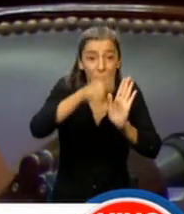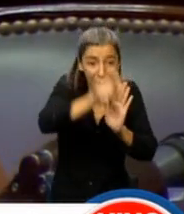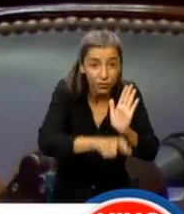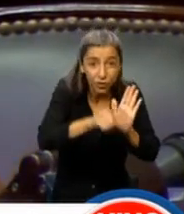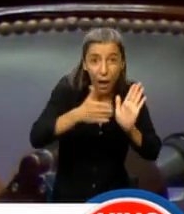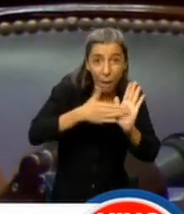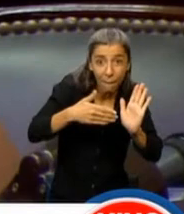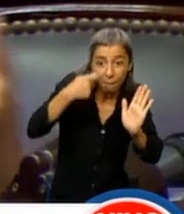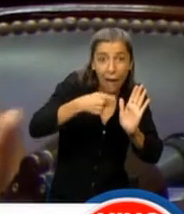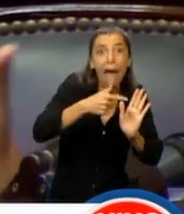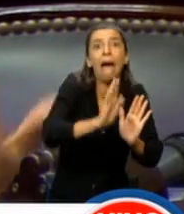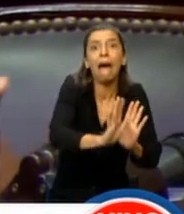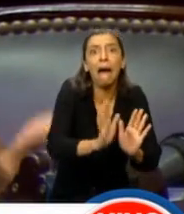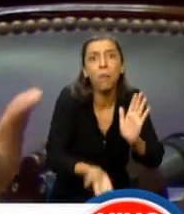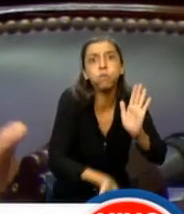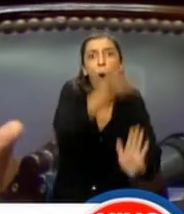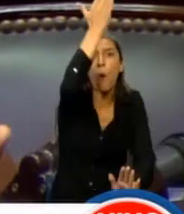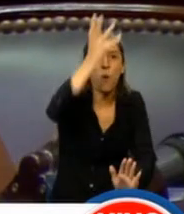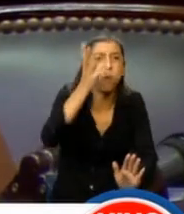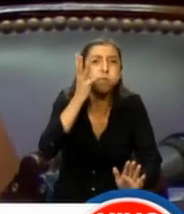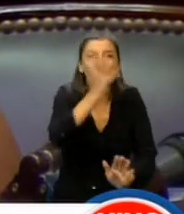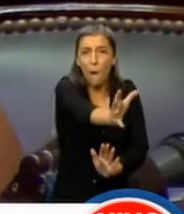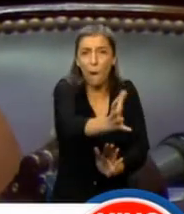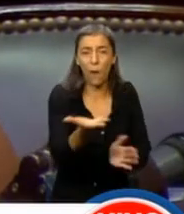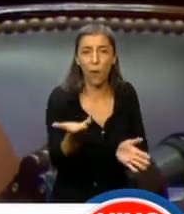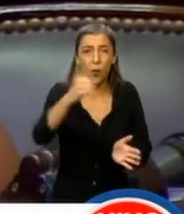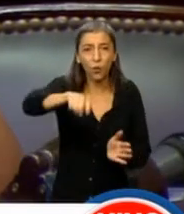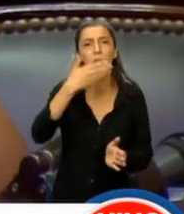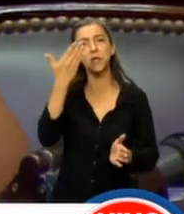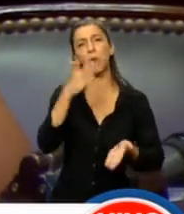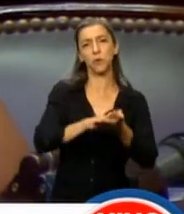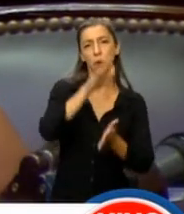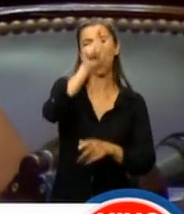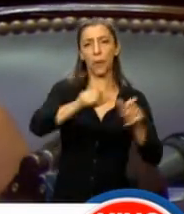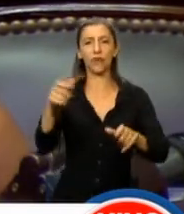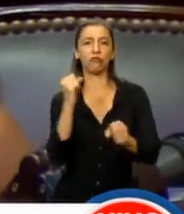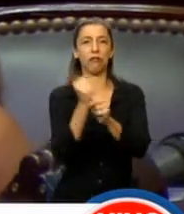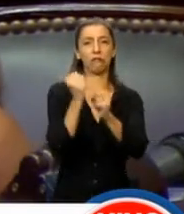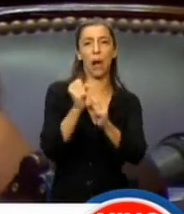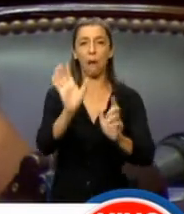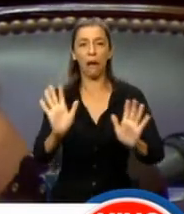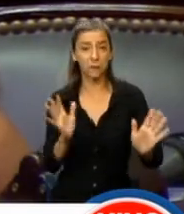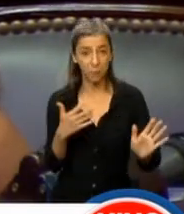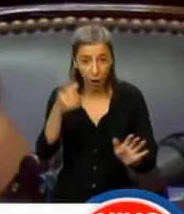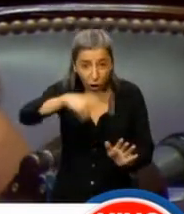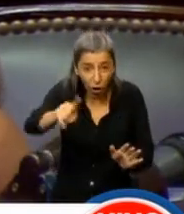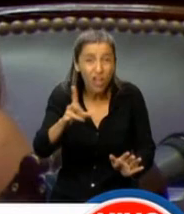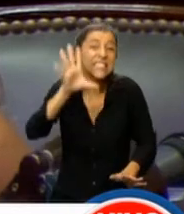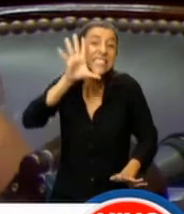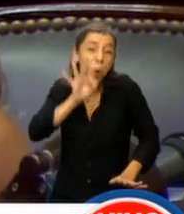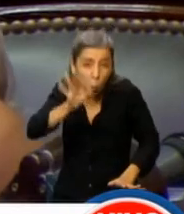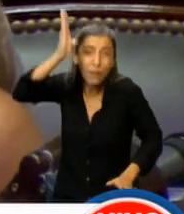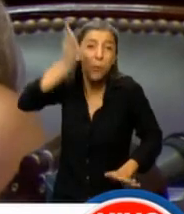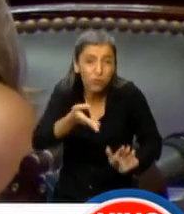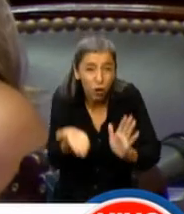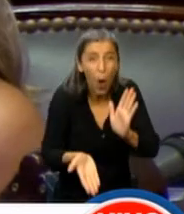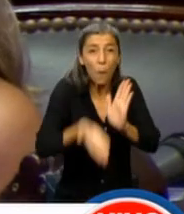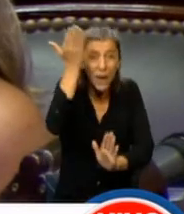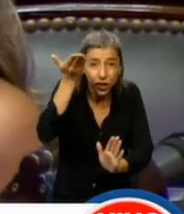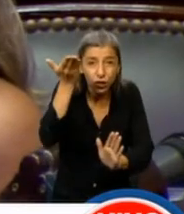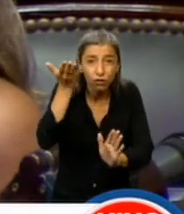trabajan, como se dicen acá. Tanto hablar de los que trabajan. ¿Qué opinan de que se haya aumentado un 50% el